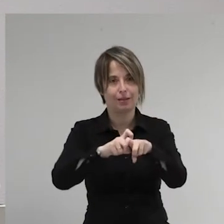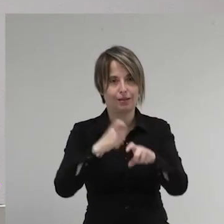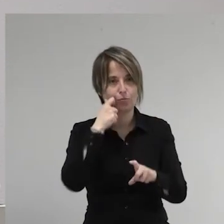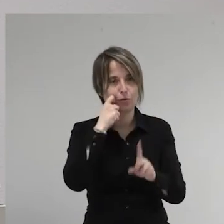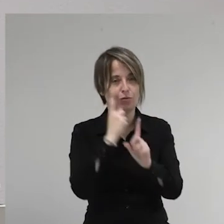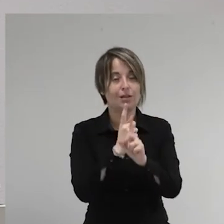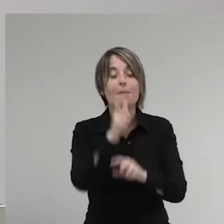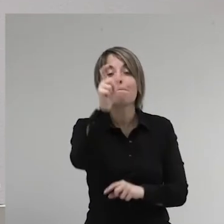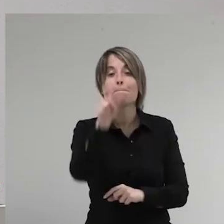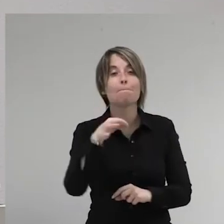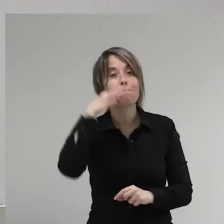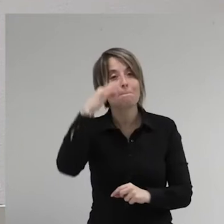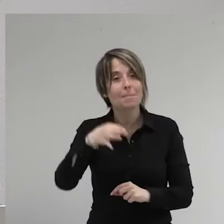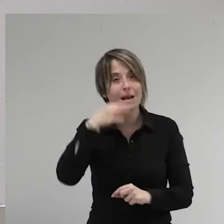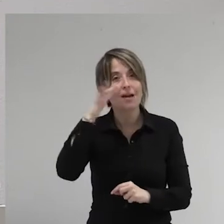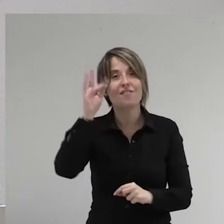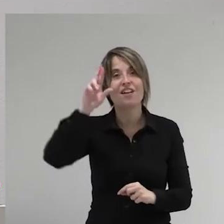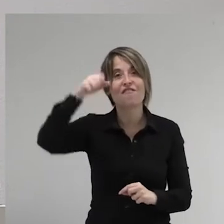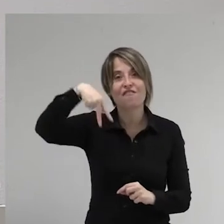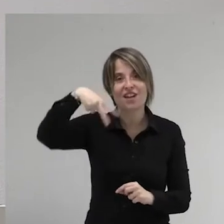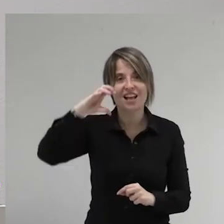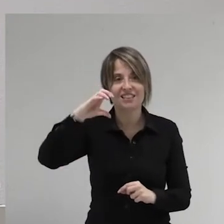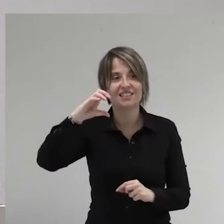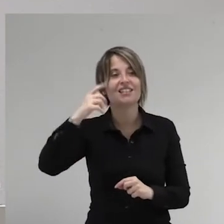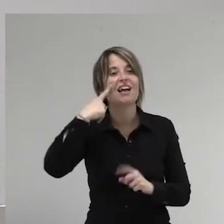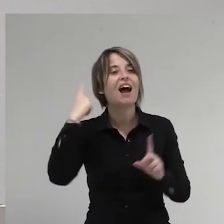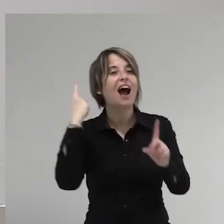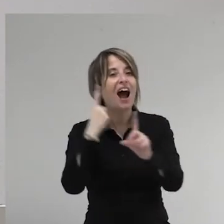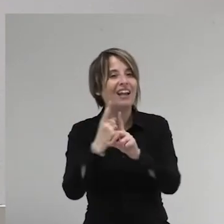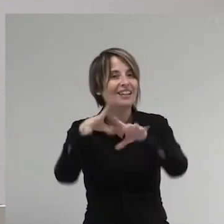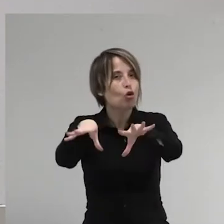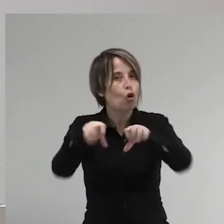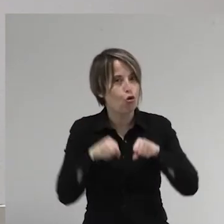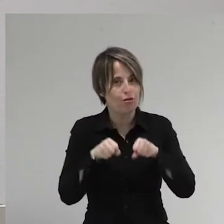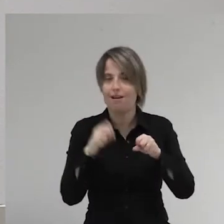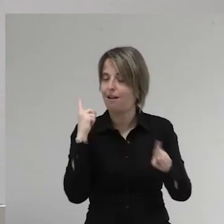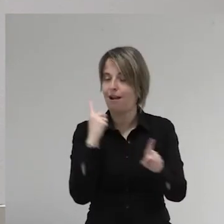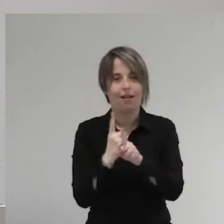Estas son palabras de Frantz Fanon, que era un activista anticolonial,